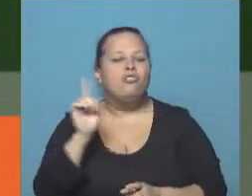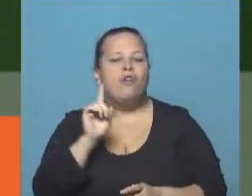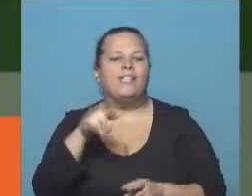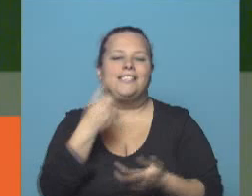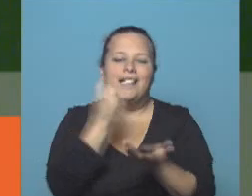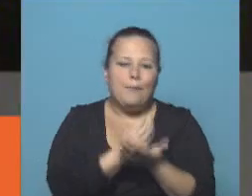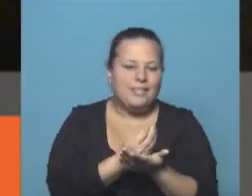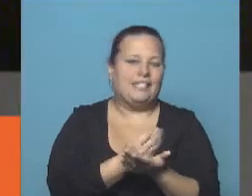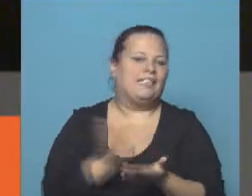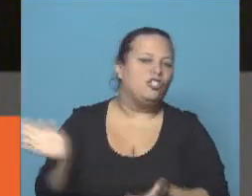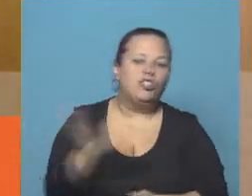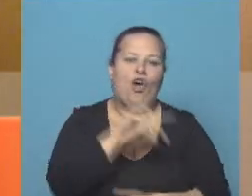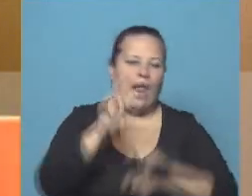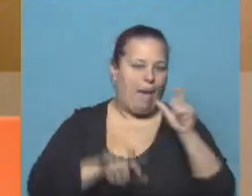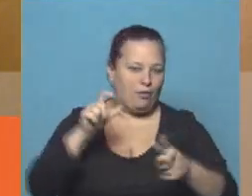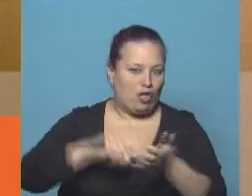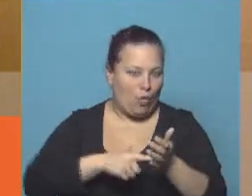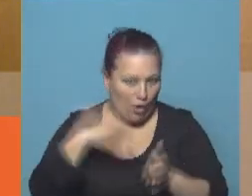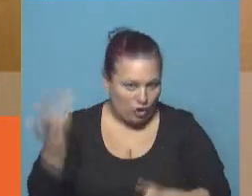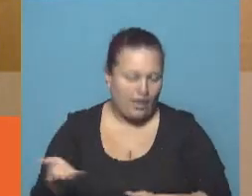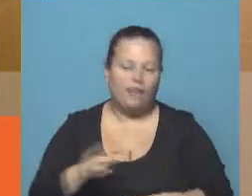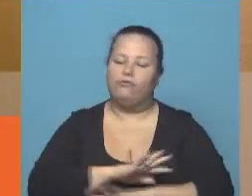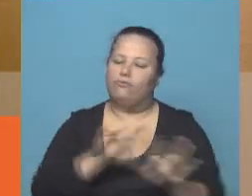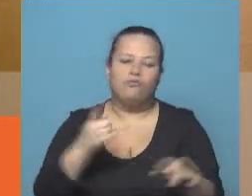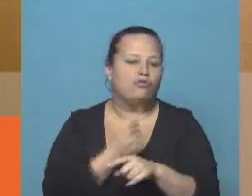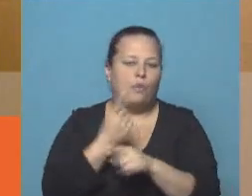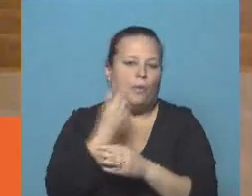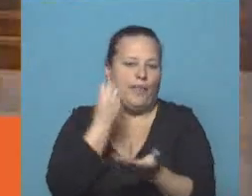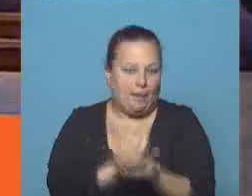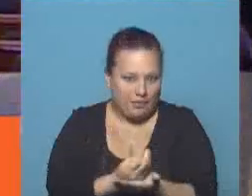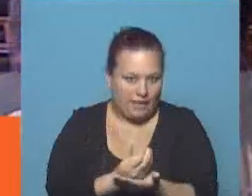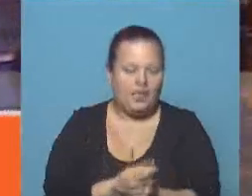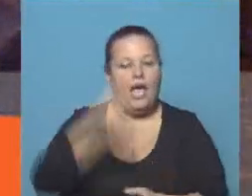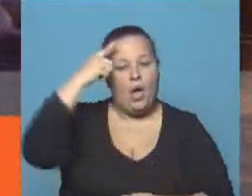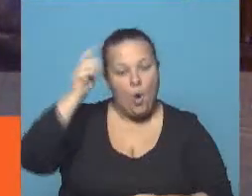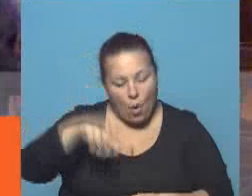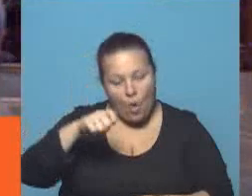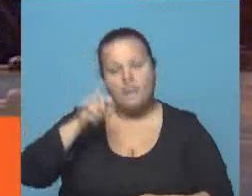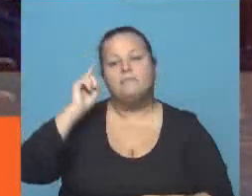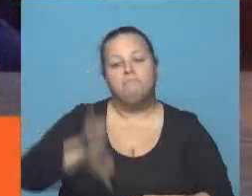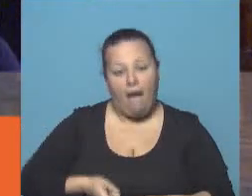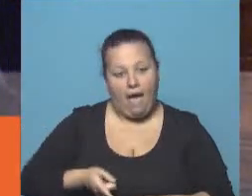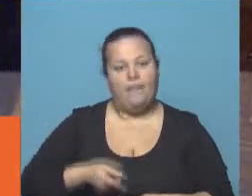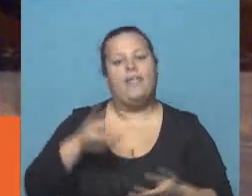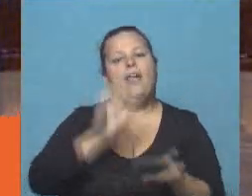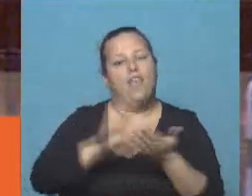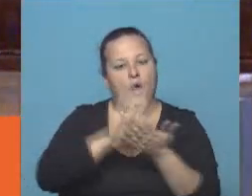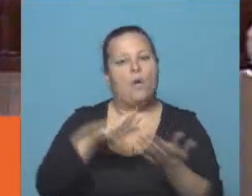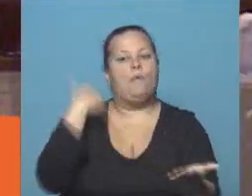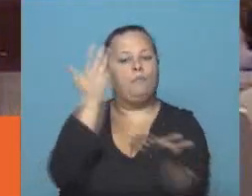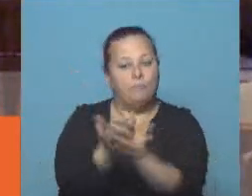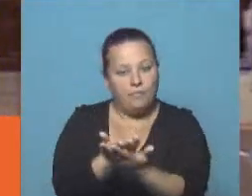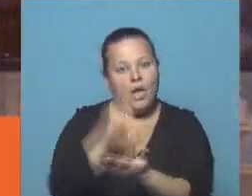ser representante de todos los usuarios guana irens y por lo tanto no lo puede representar la corte resolvió que se reenvíen las